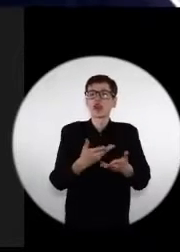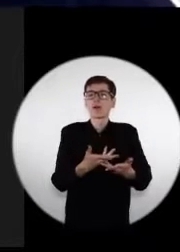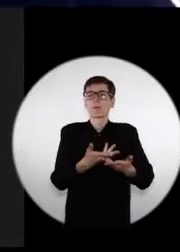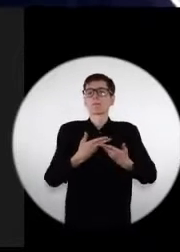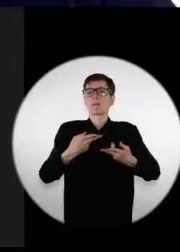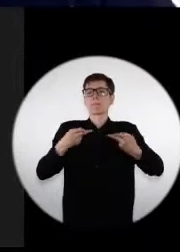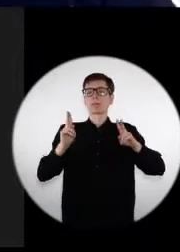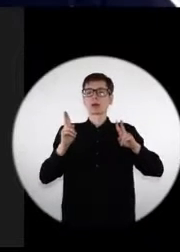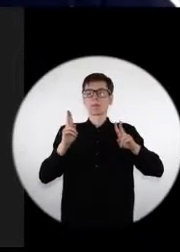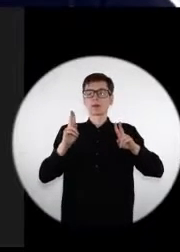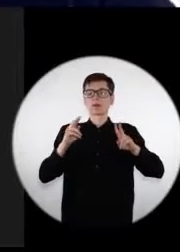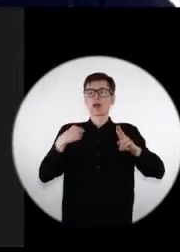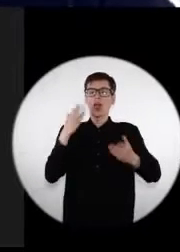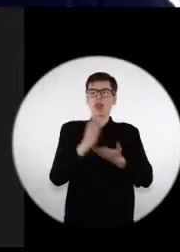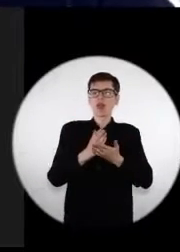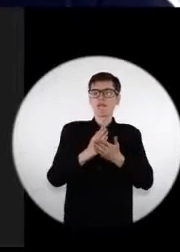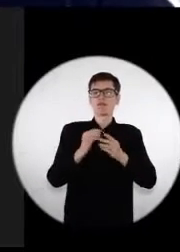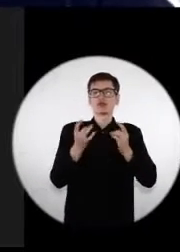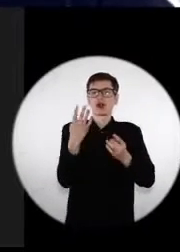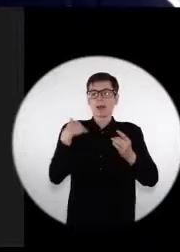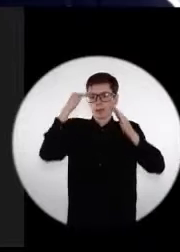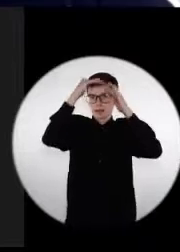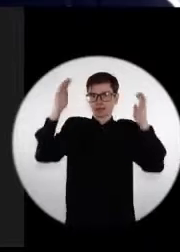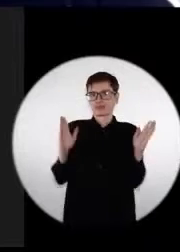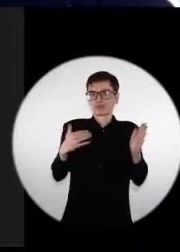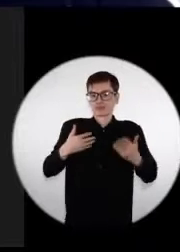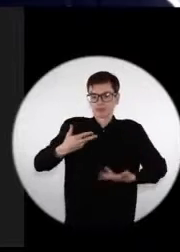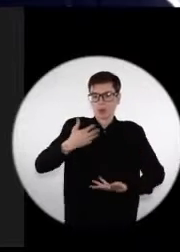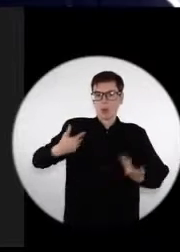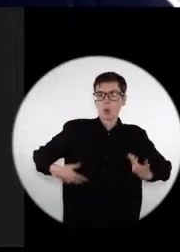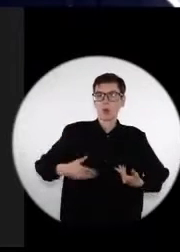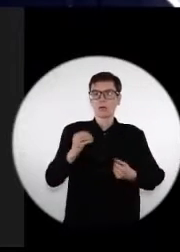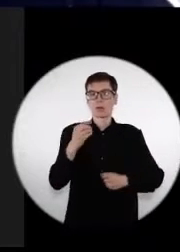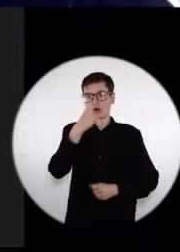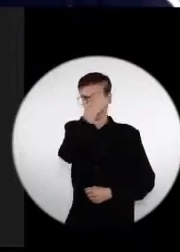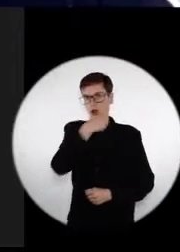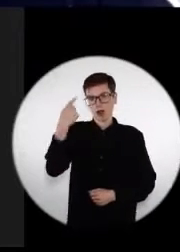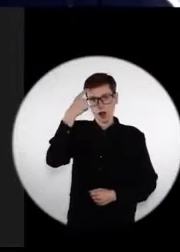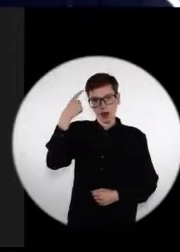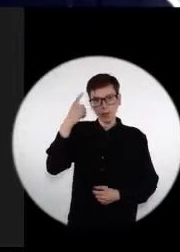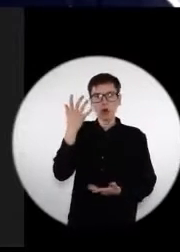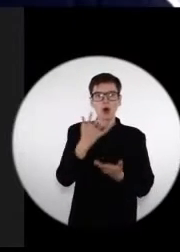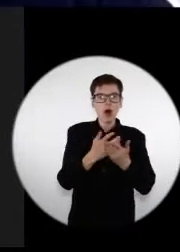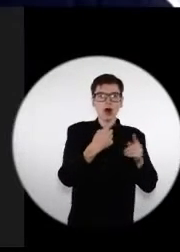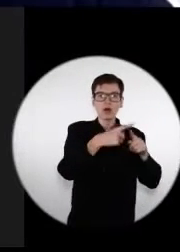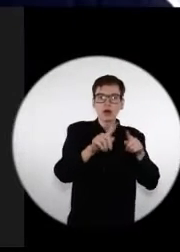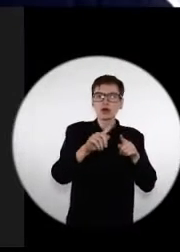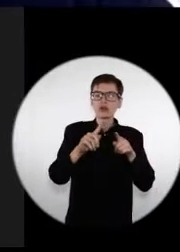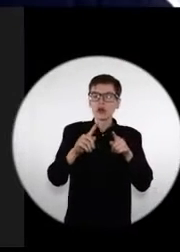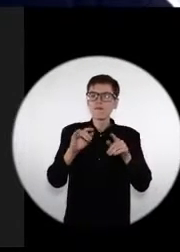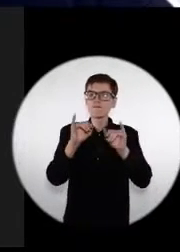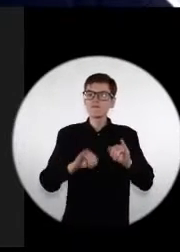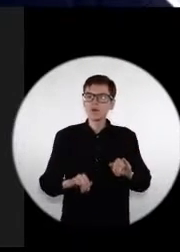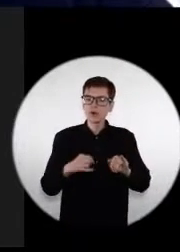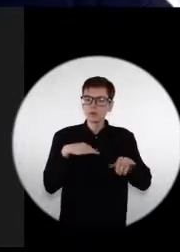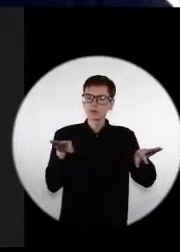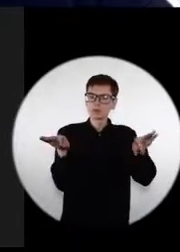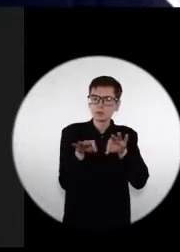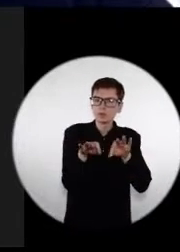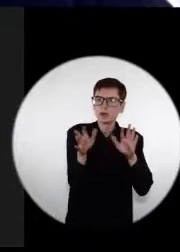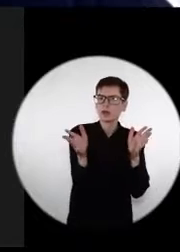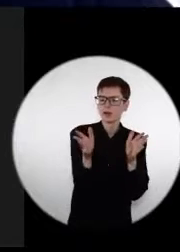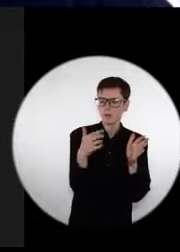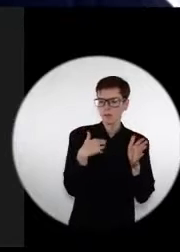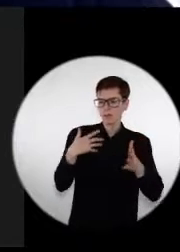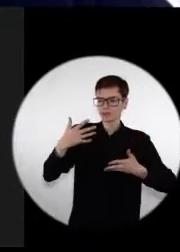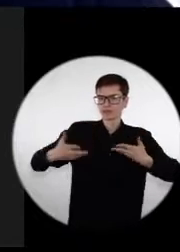señas y me permiten hay veces que la seña no me permite porque tengo que hacerla en la cara o tengo que hacer una parte de mi cuerpo pero hay muchas